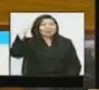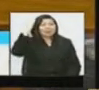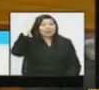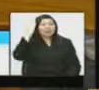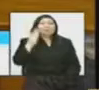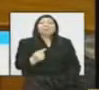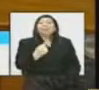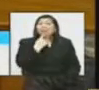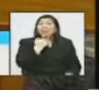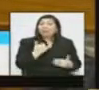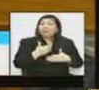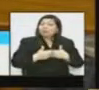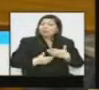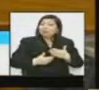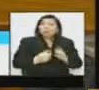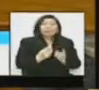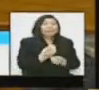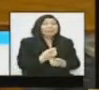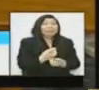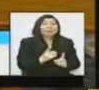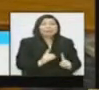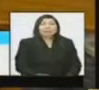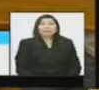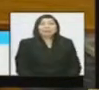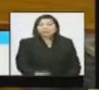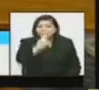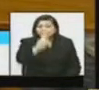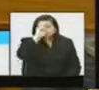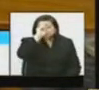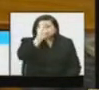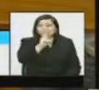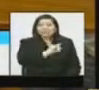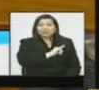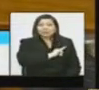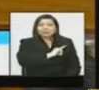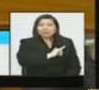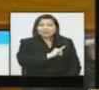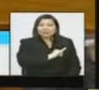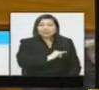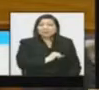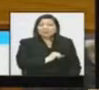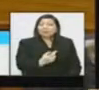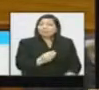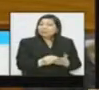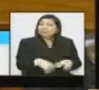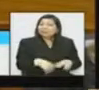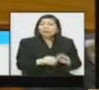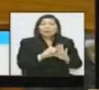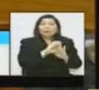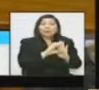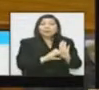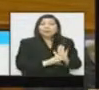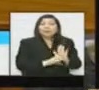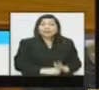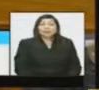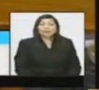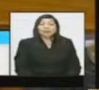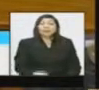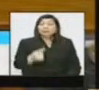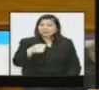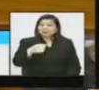claro que si ya es momento de poner este freno a la corrupción así que pero cuáles son